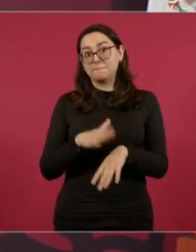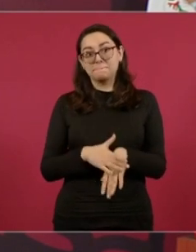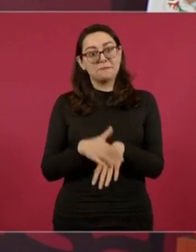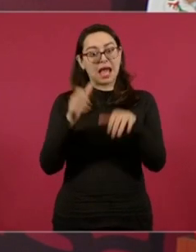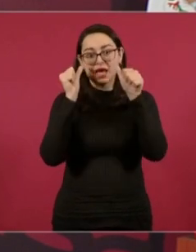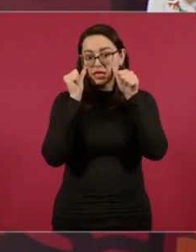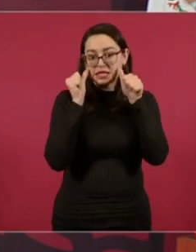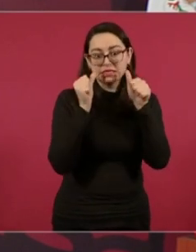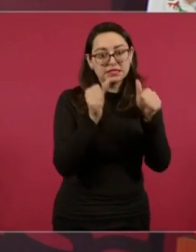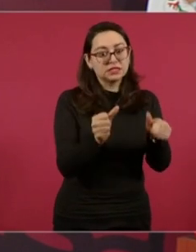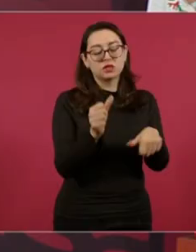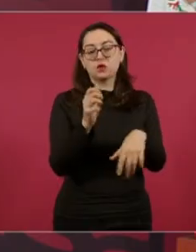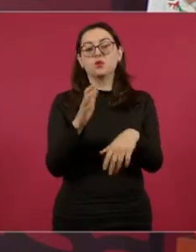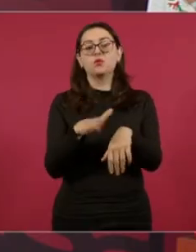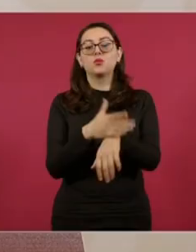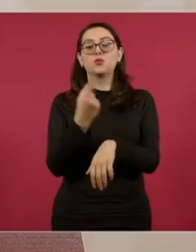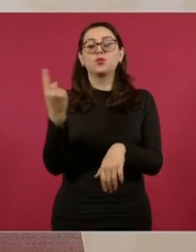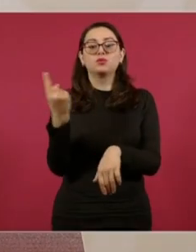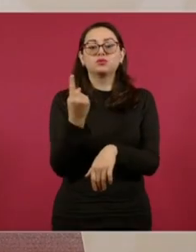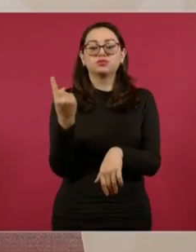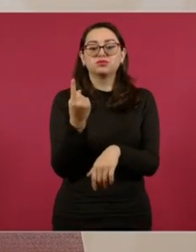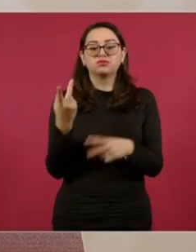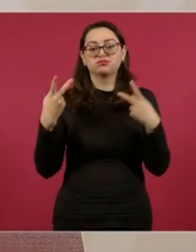pues muy importantes porque